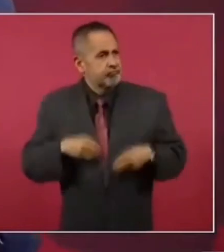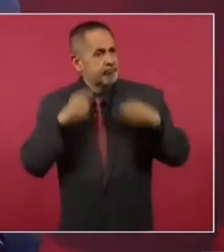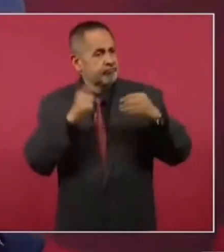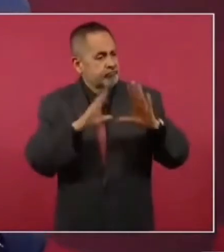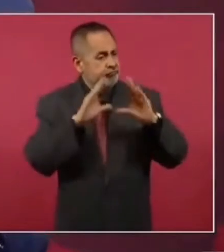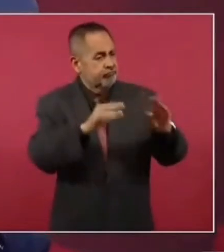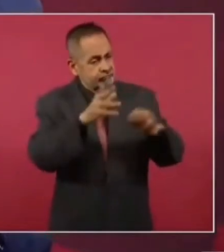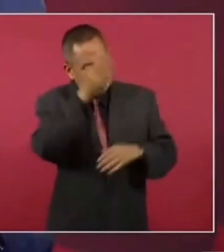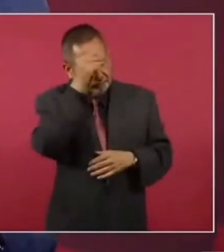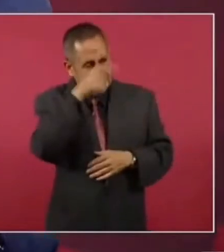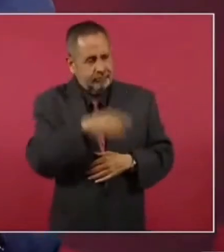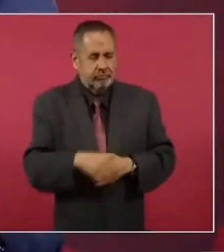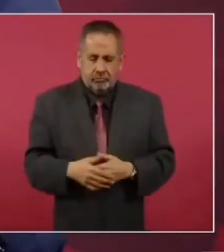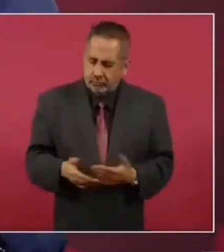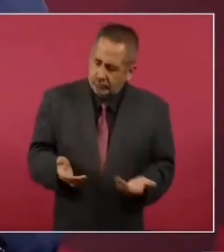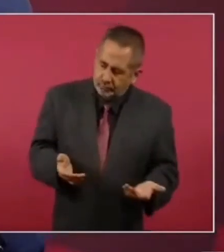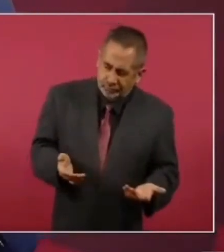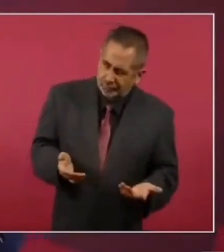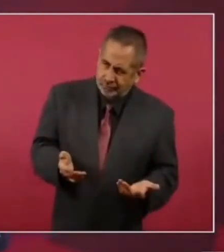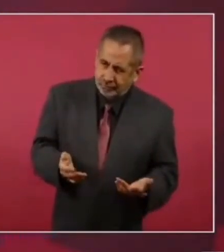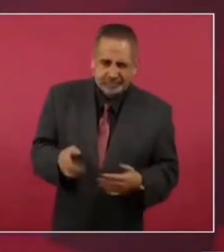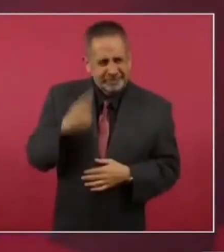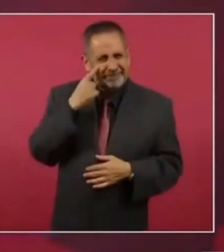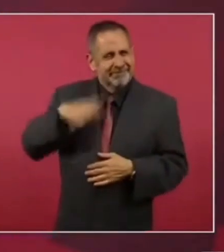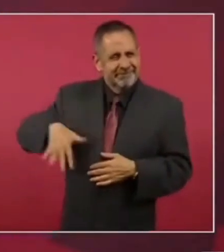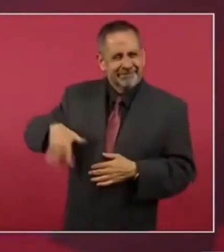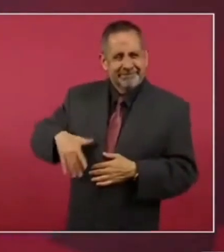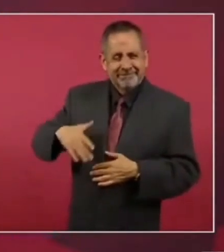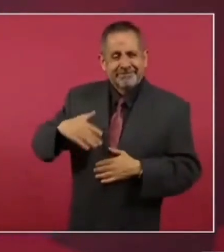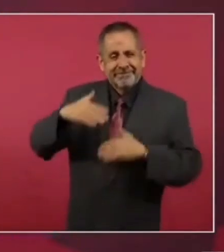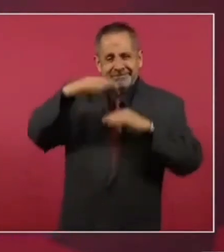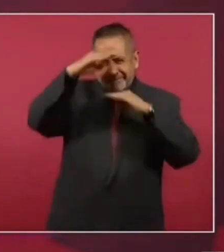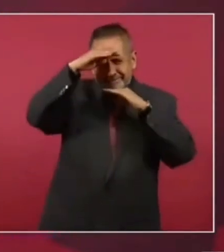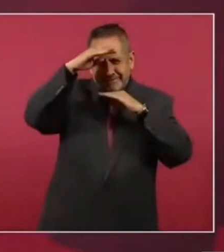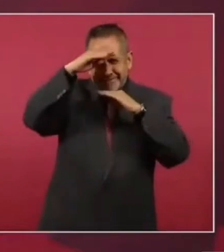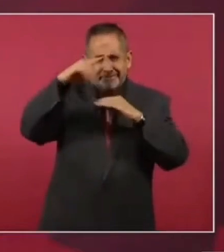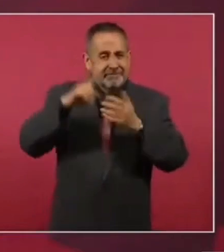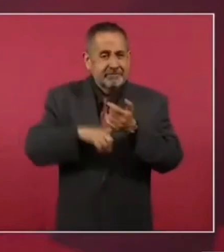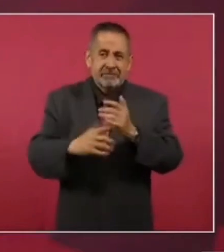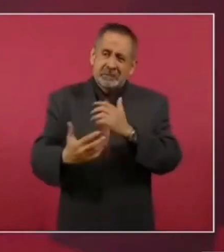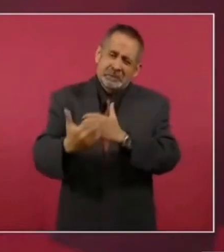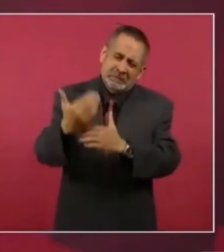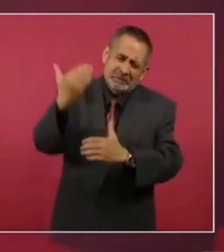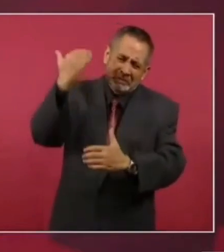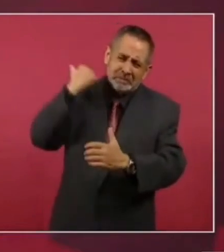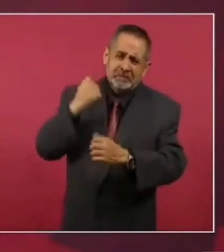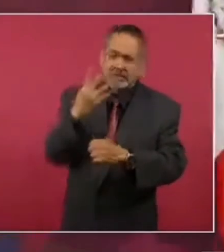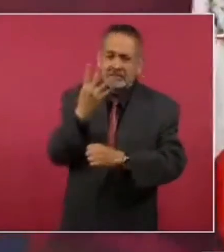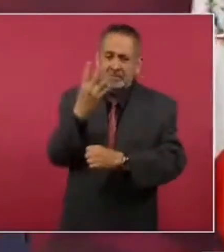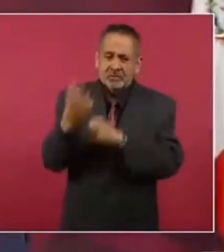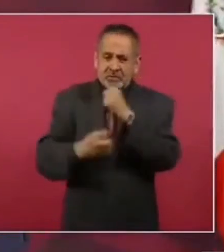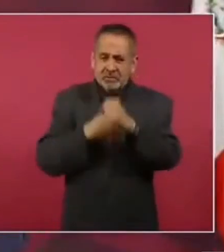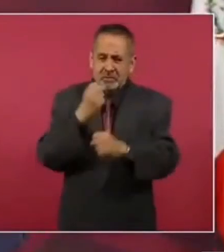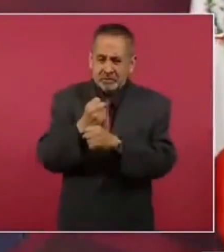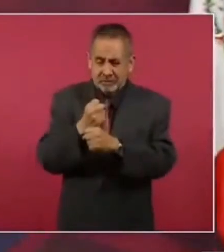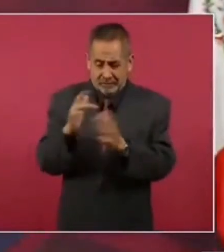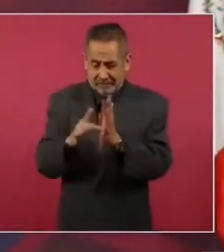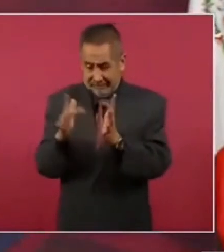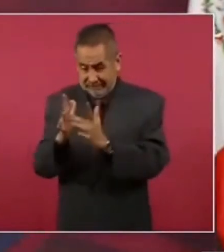Estamos viendo la pieza olmeca, que es de 400 años antes de